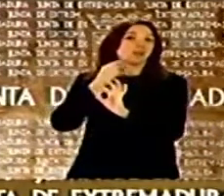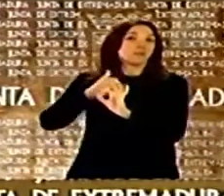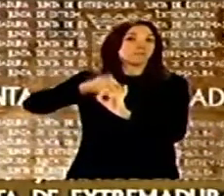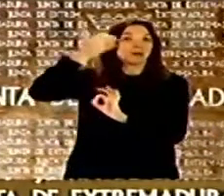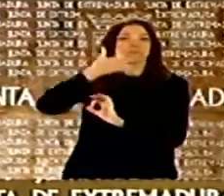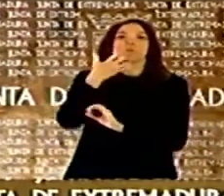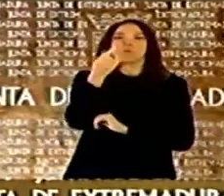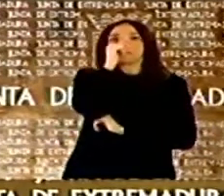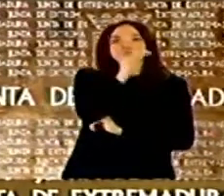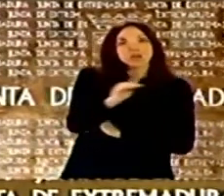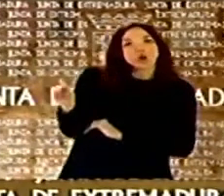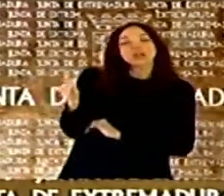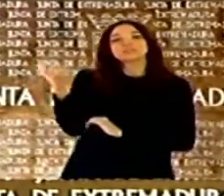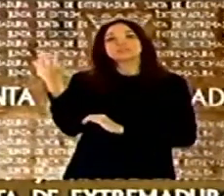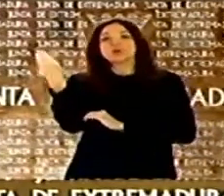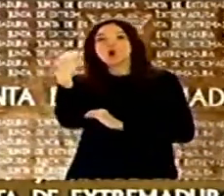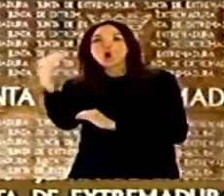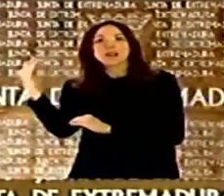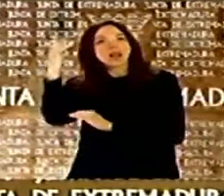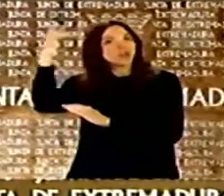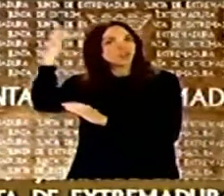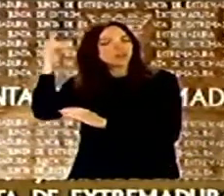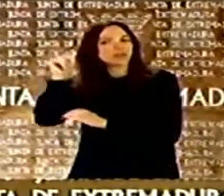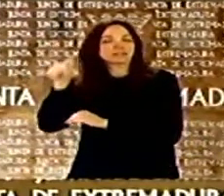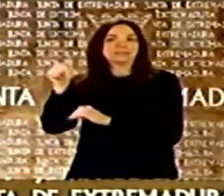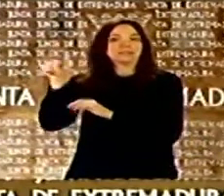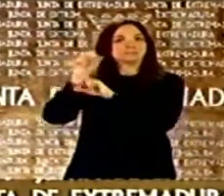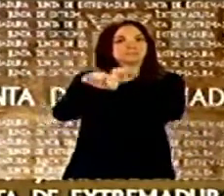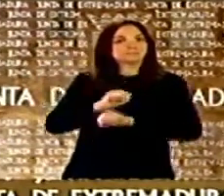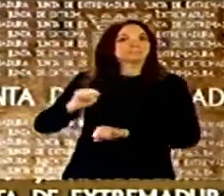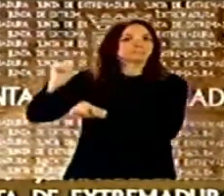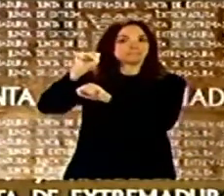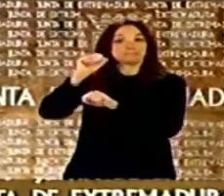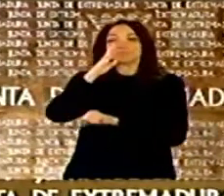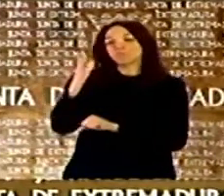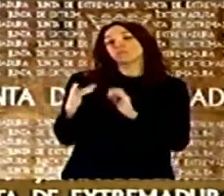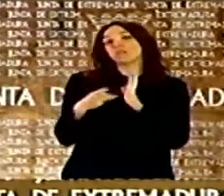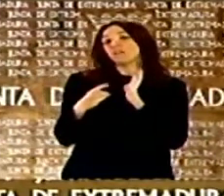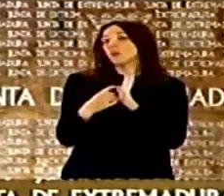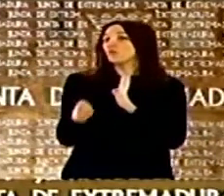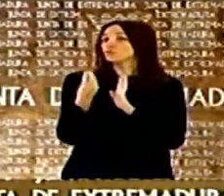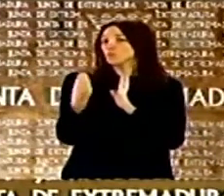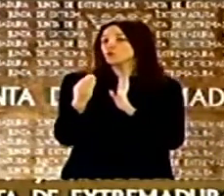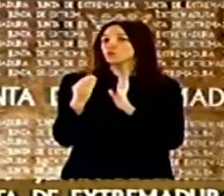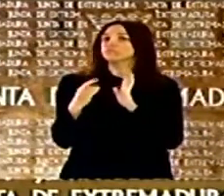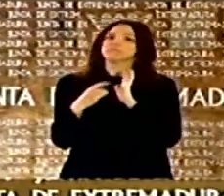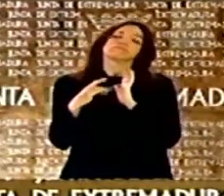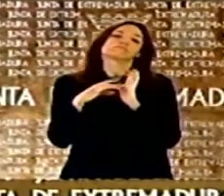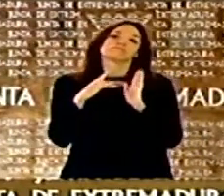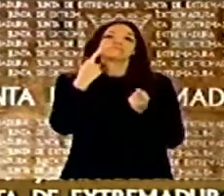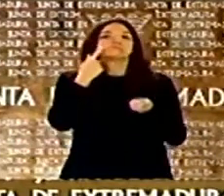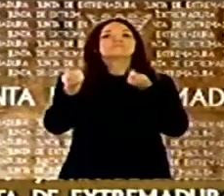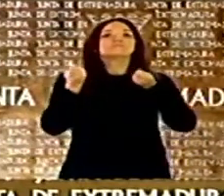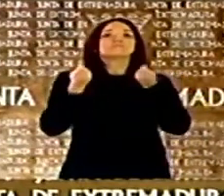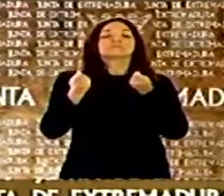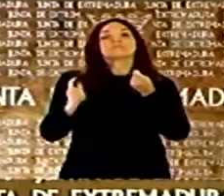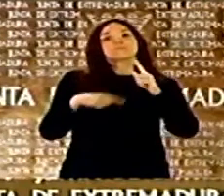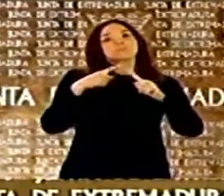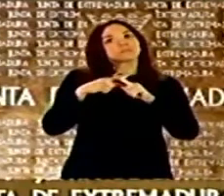adolescentes, evitar hábitos y conductas patológicas, garantizar la defensa de los consumidores, reducir, diversificar